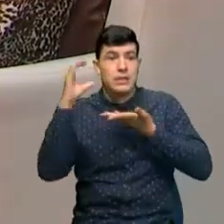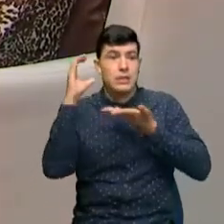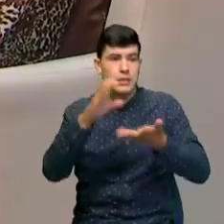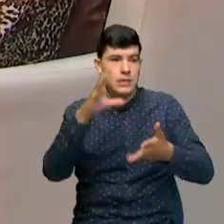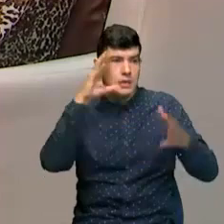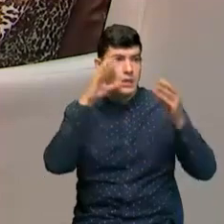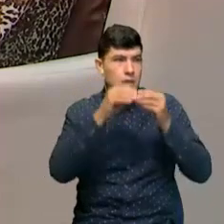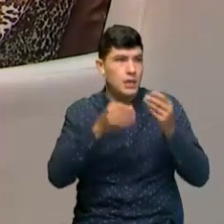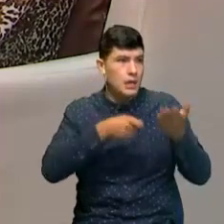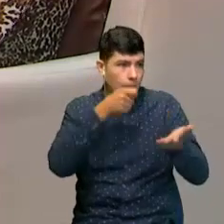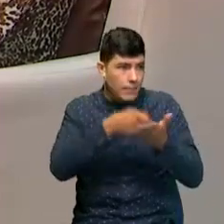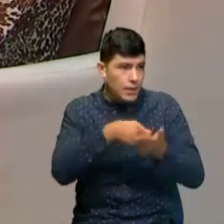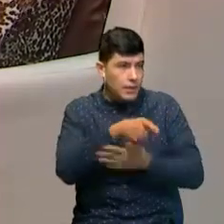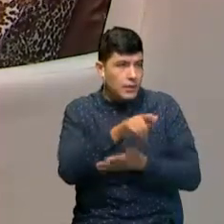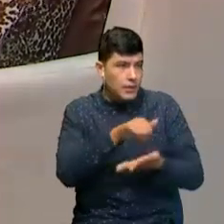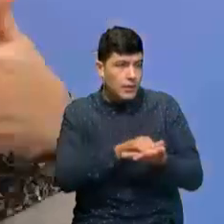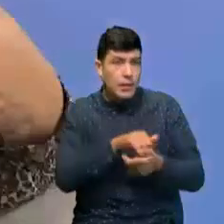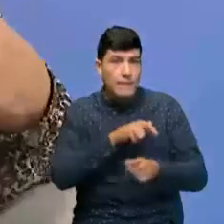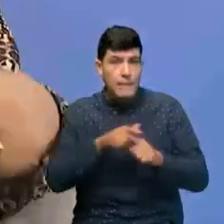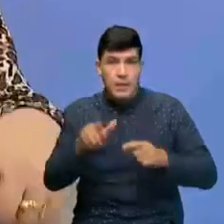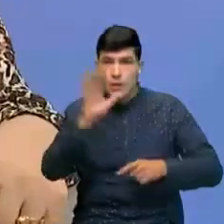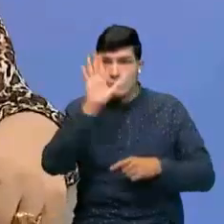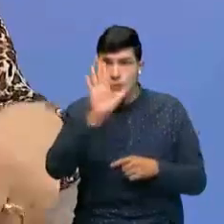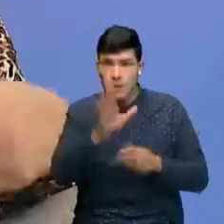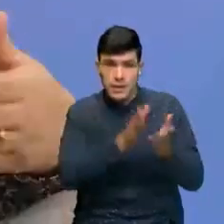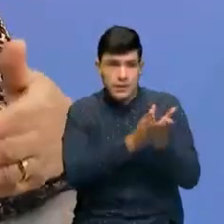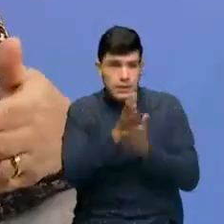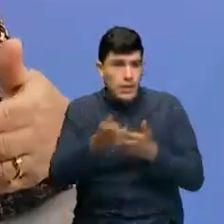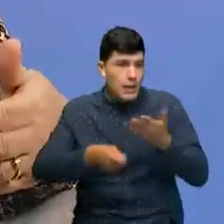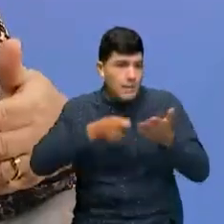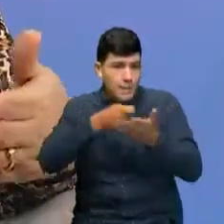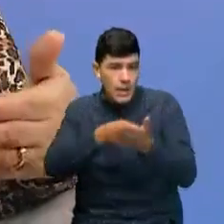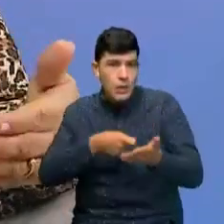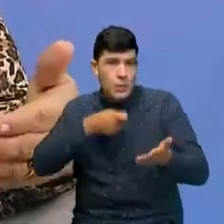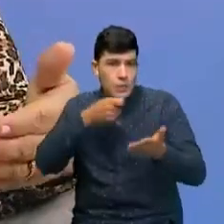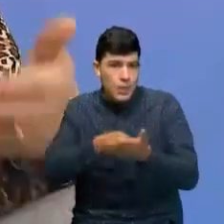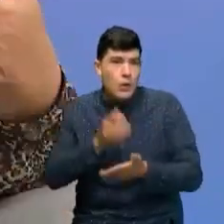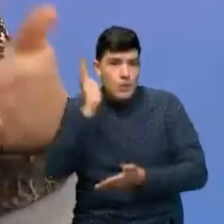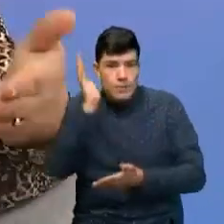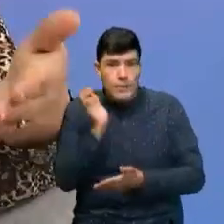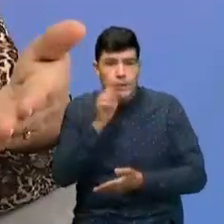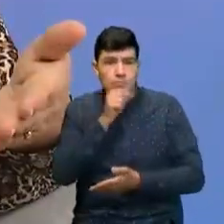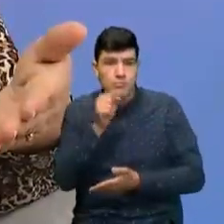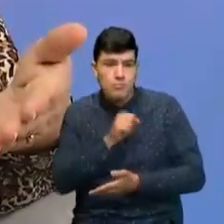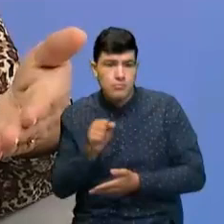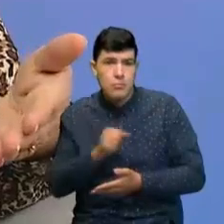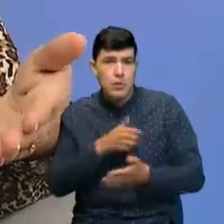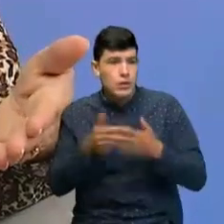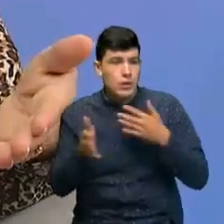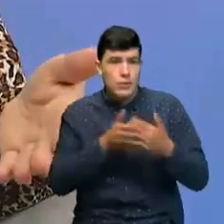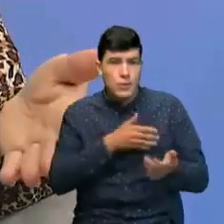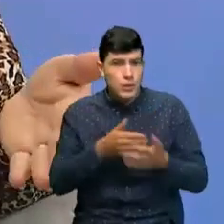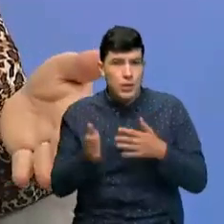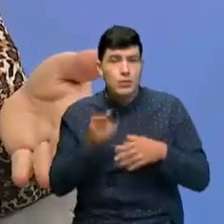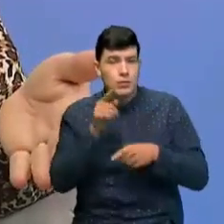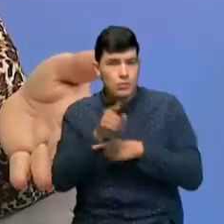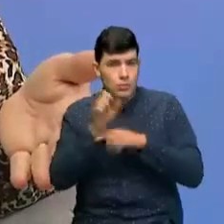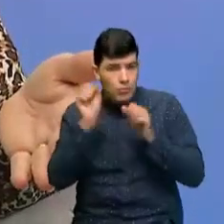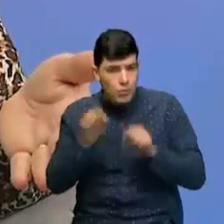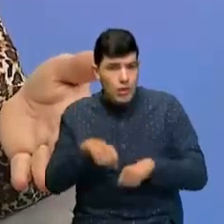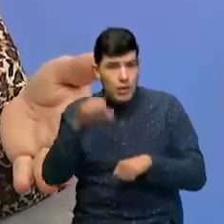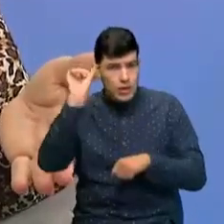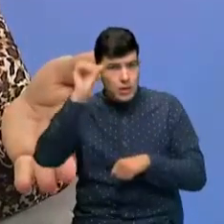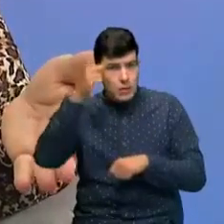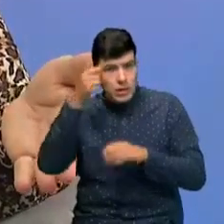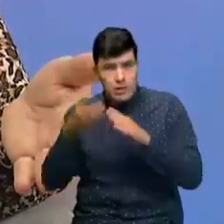devengaba para esa época. Pero si usted sigue cotizando para la pensión de vejez, así sea por riesgo común, recordemos que es mucho